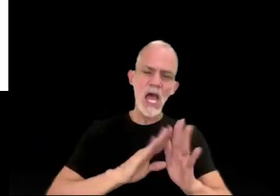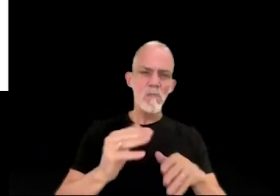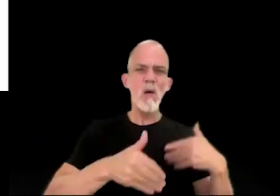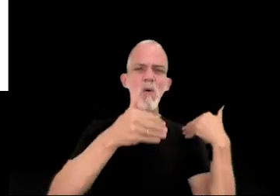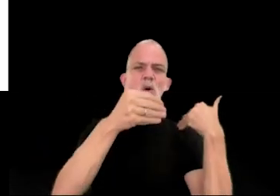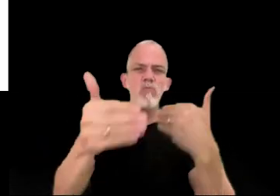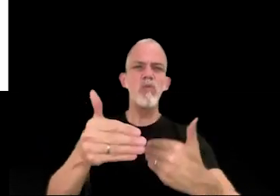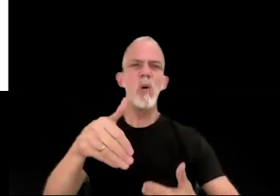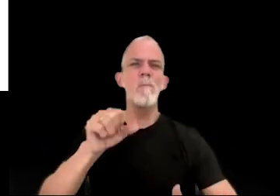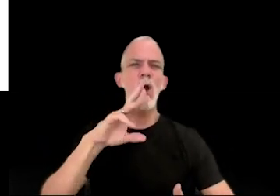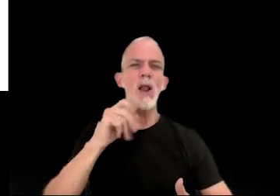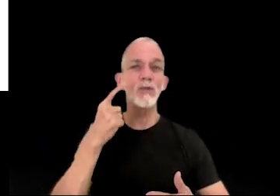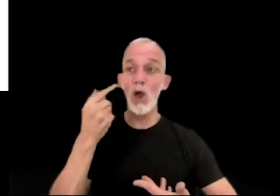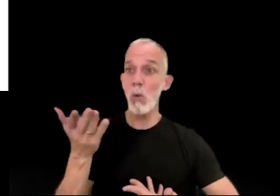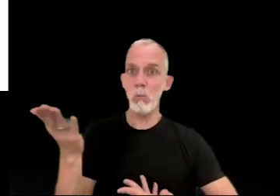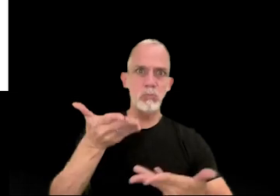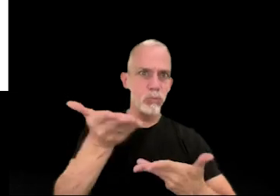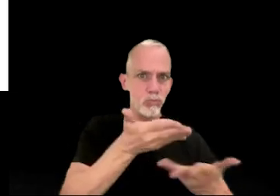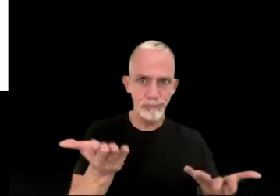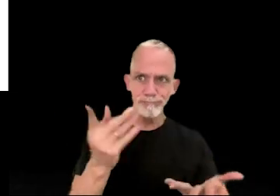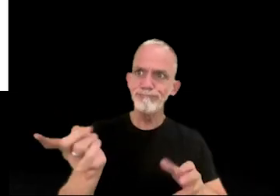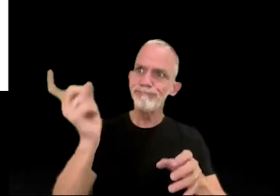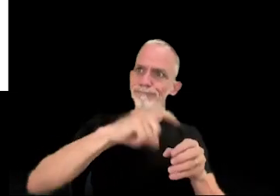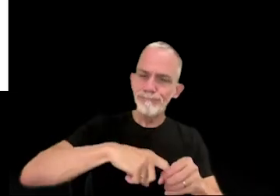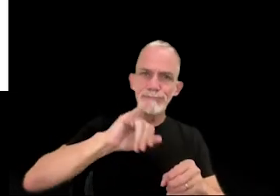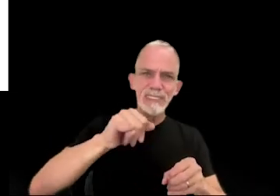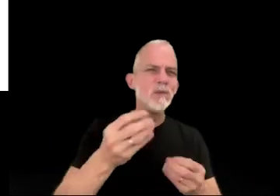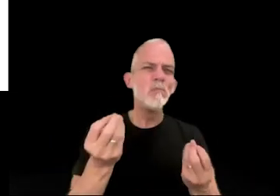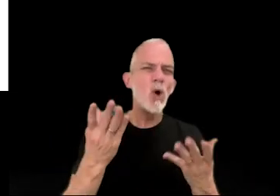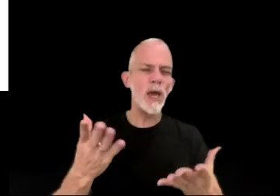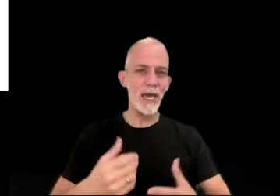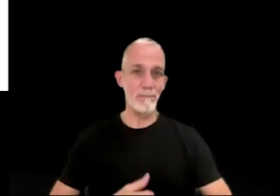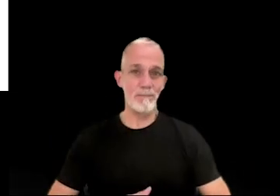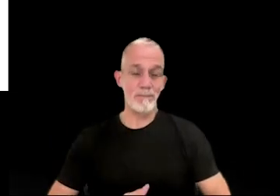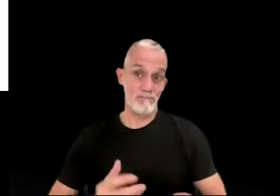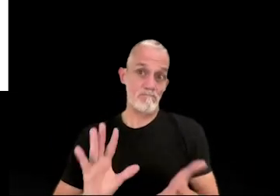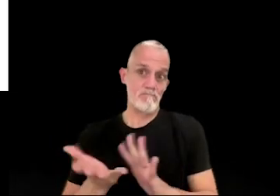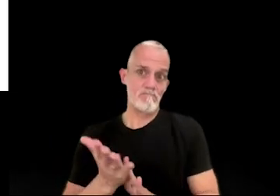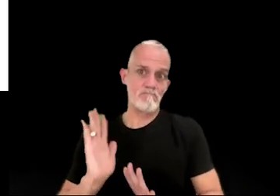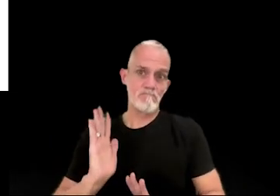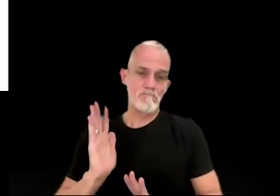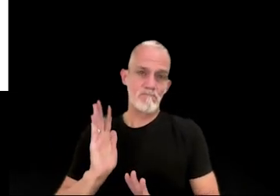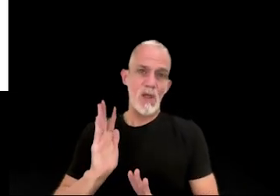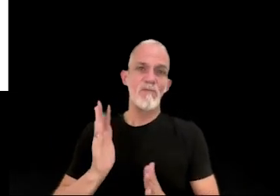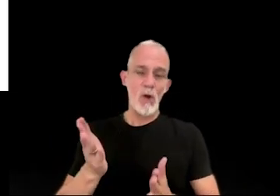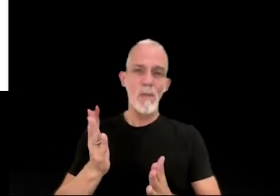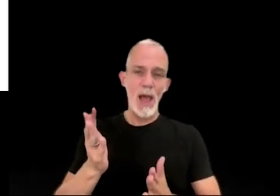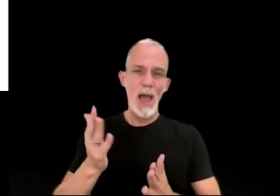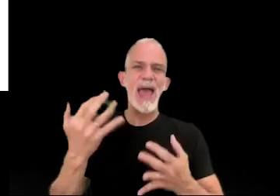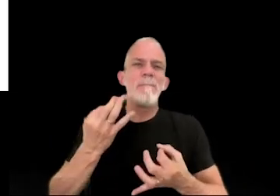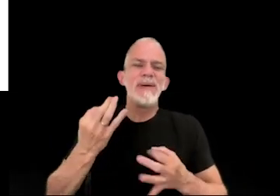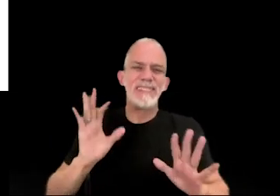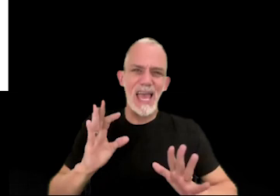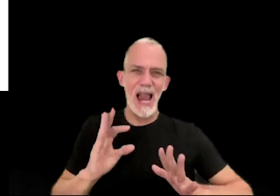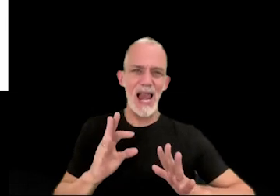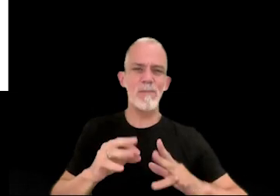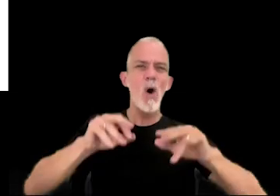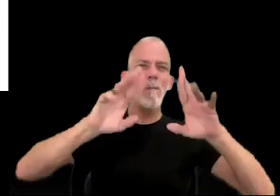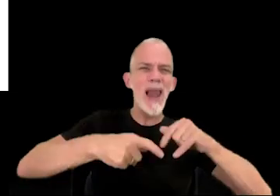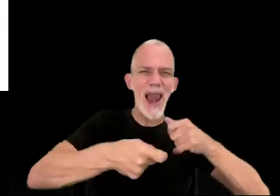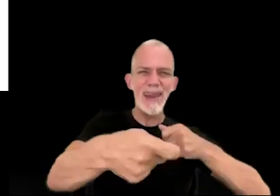invitaríamos a los contribuyentes a que accedan al régimen de la moratoria, en forma especial, ¿no? Por encima de un plan de facilidades de